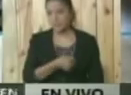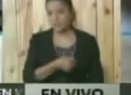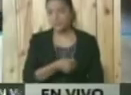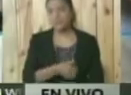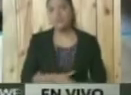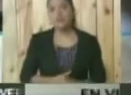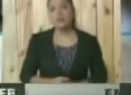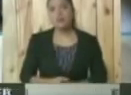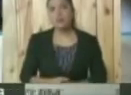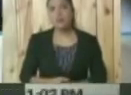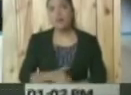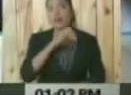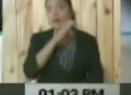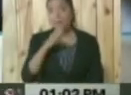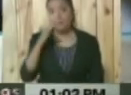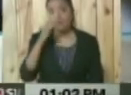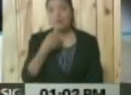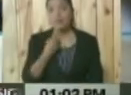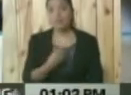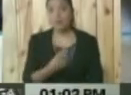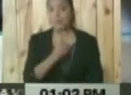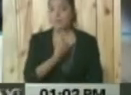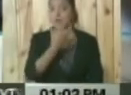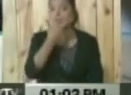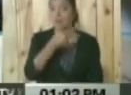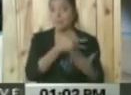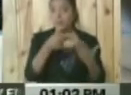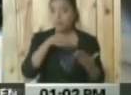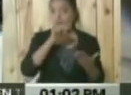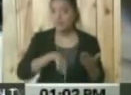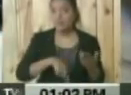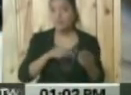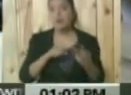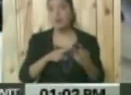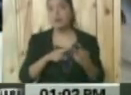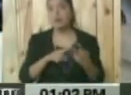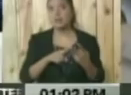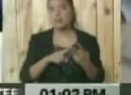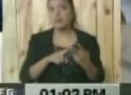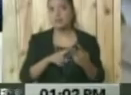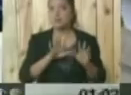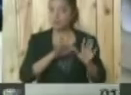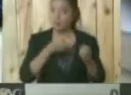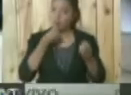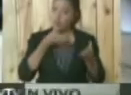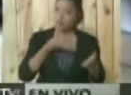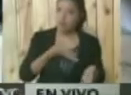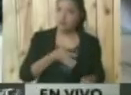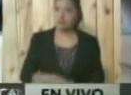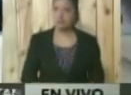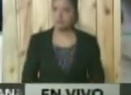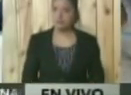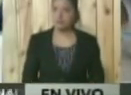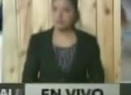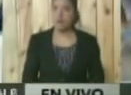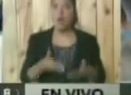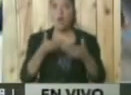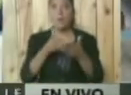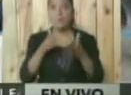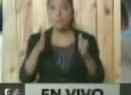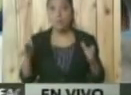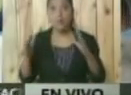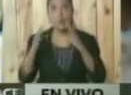Supuestamente, según el señor Capriles, en principio eran 3 millones de firmas, pero déjame echarte el cuento, ¿no? Eso fue lo que es público, notorio y comunicacional,